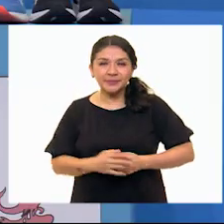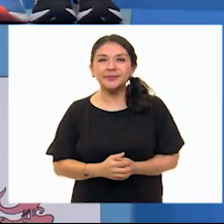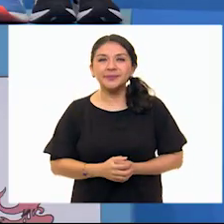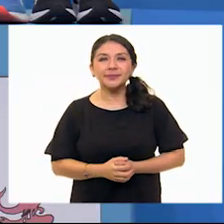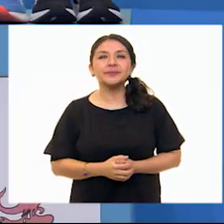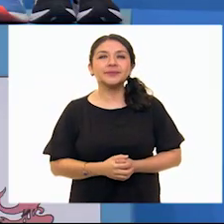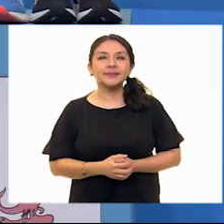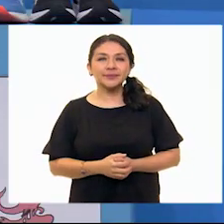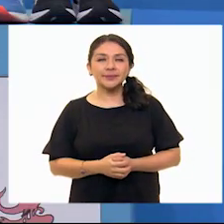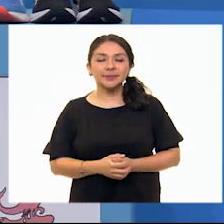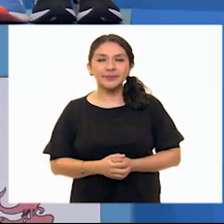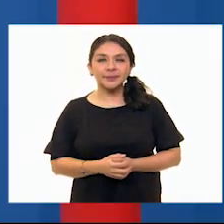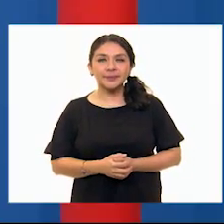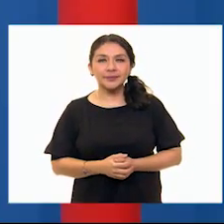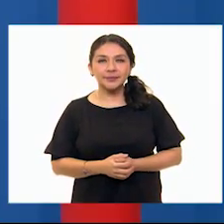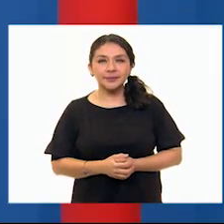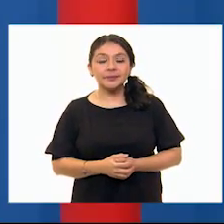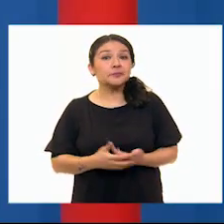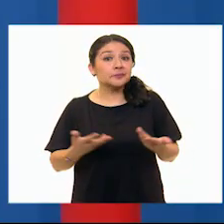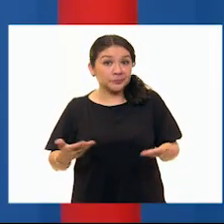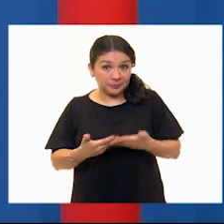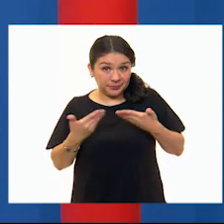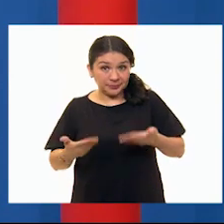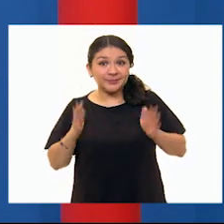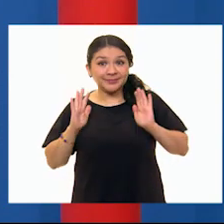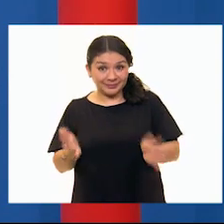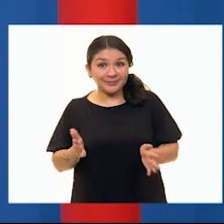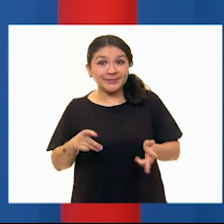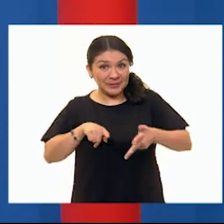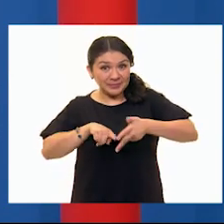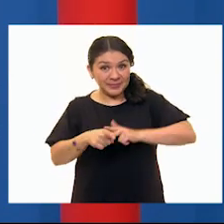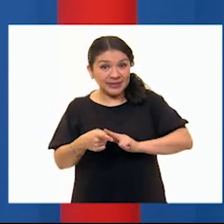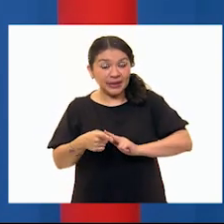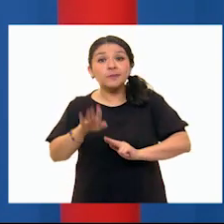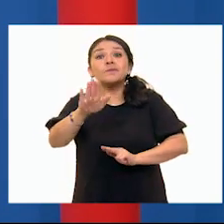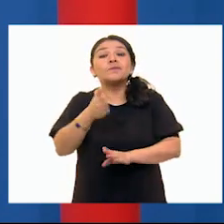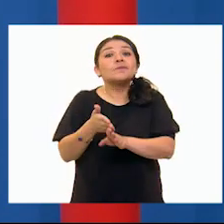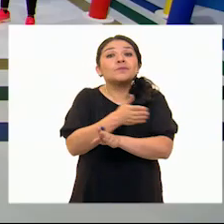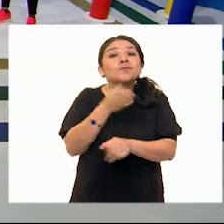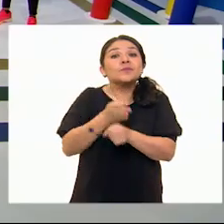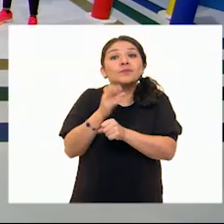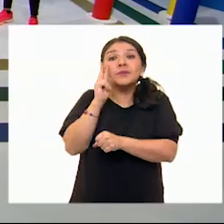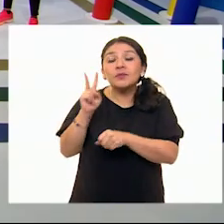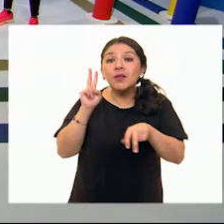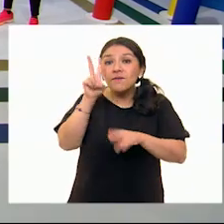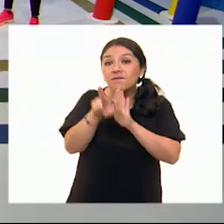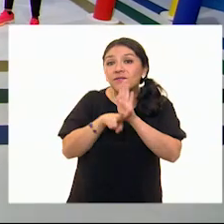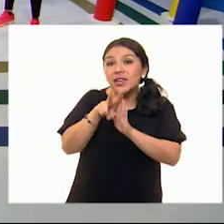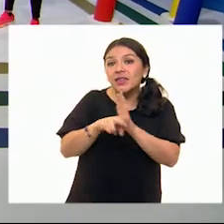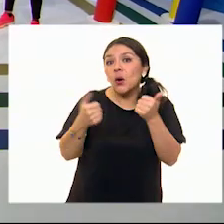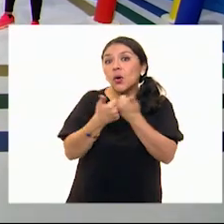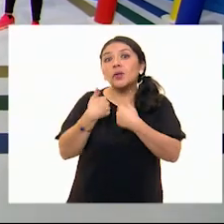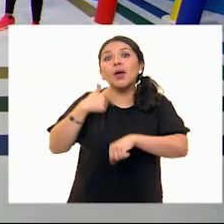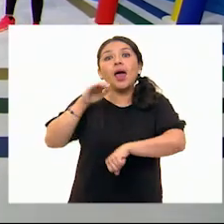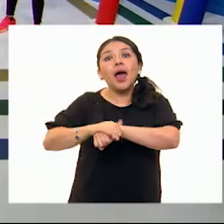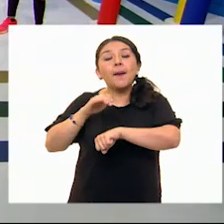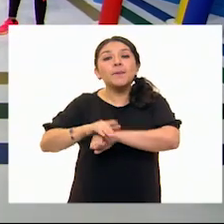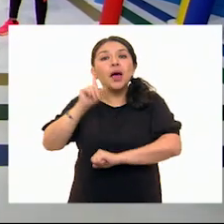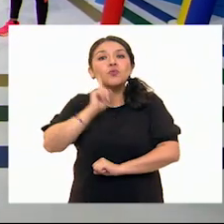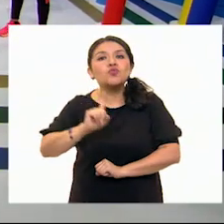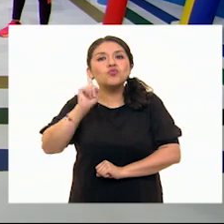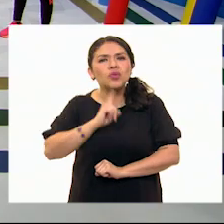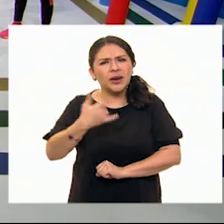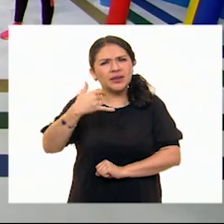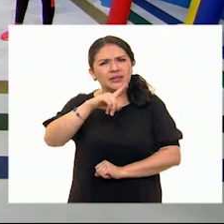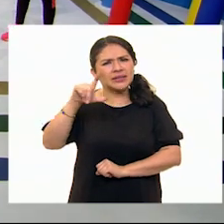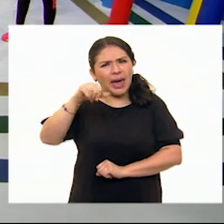Muy bien. ¿Y qué te parece si vamos a...? Ah, antes de iniciar, vamos a ver el siguiente video de nuestra amiga Yama